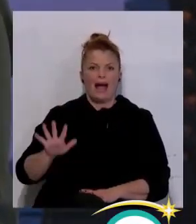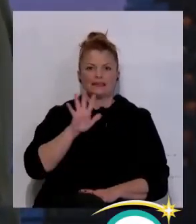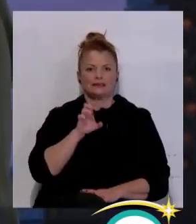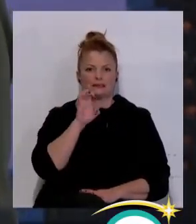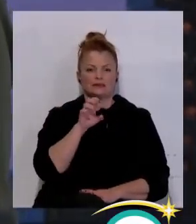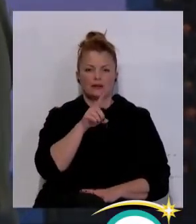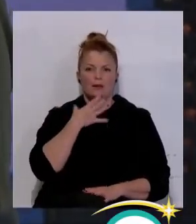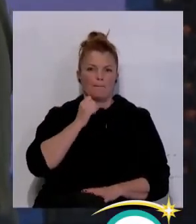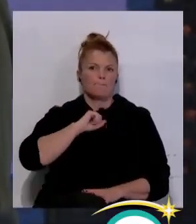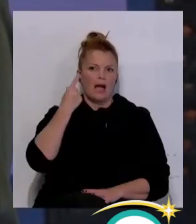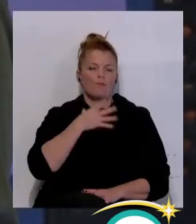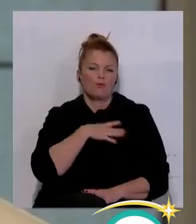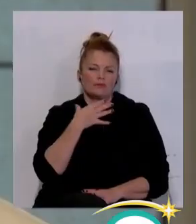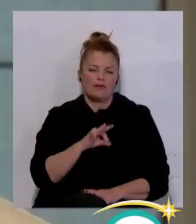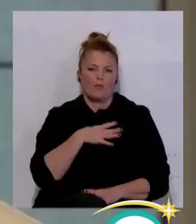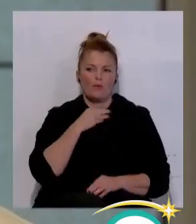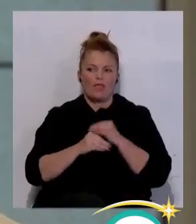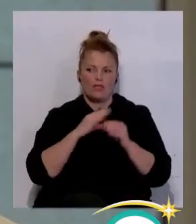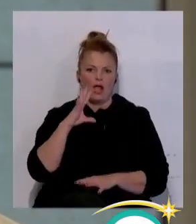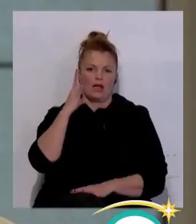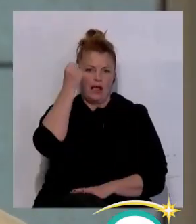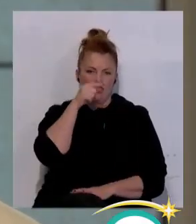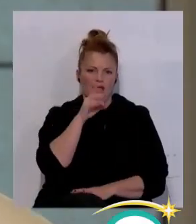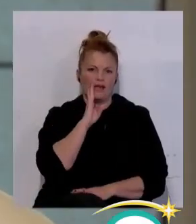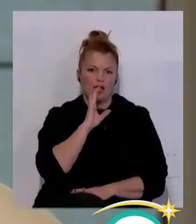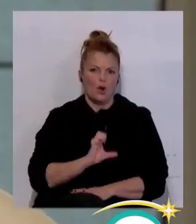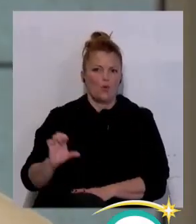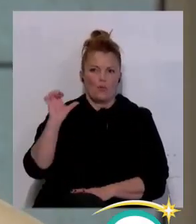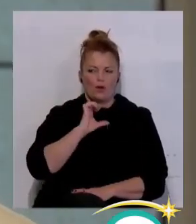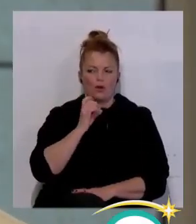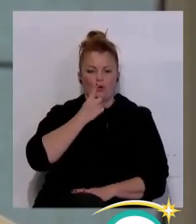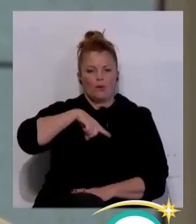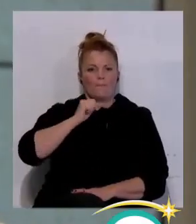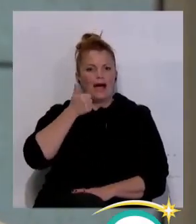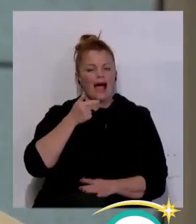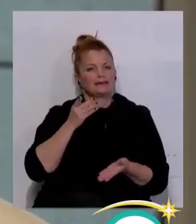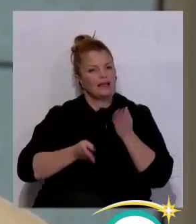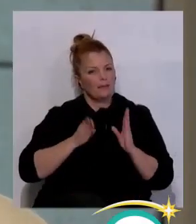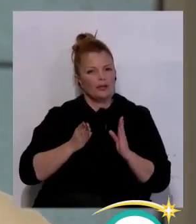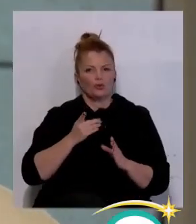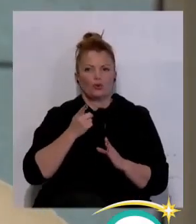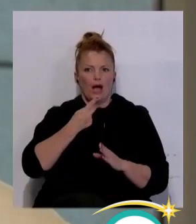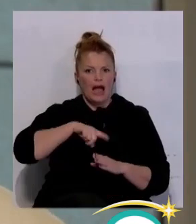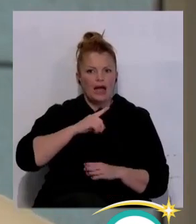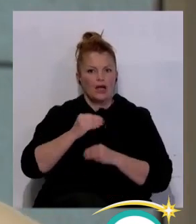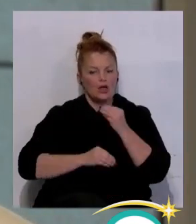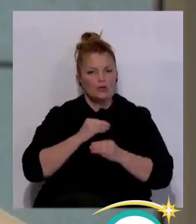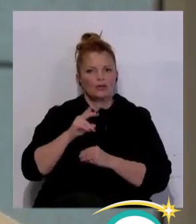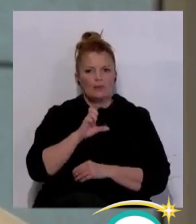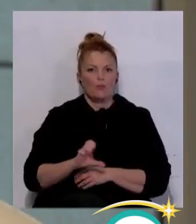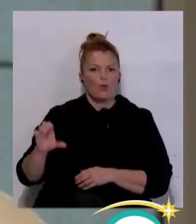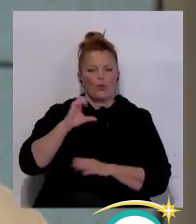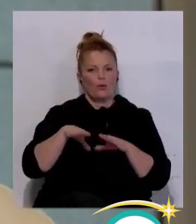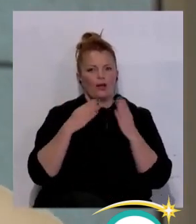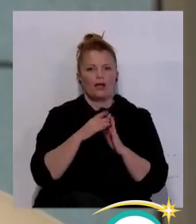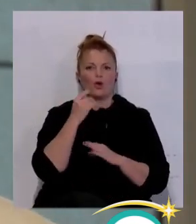que tiene más posibilidades de alcanzarlo, ¿no?, en Europa, porque somos los que más tratamientos hemos puesto a nivel europeo y mundial,